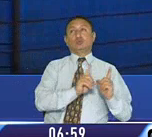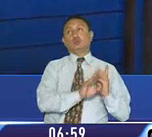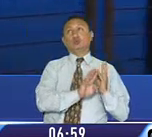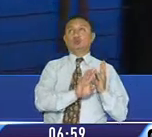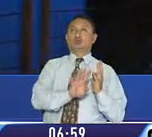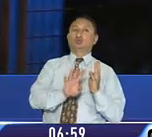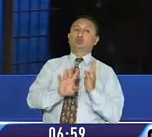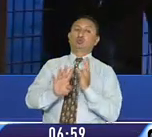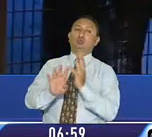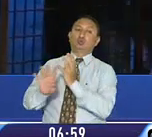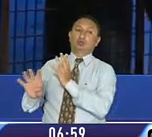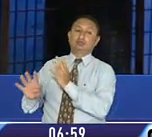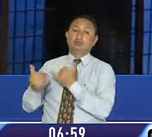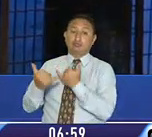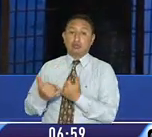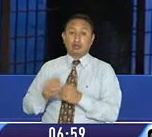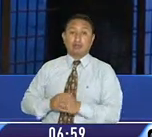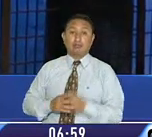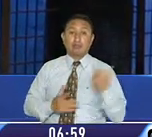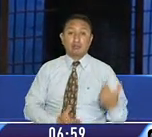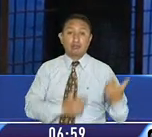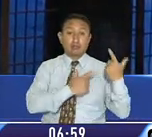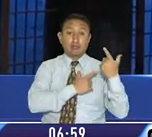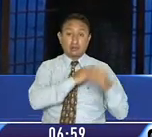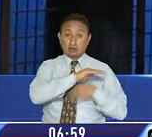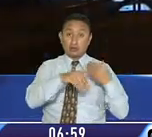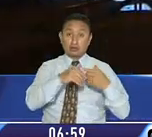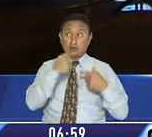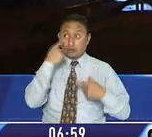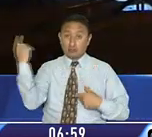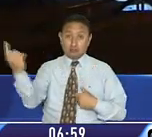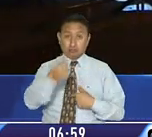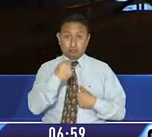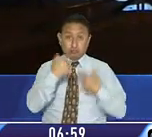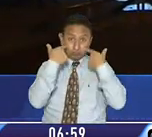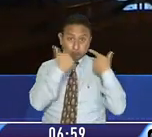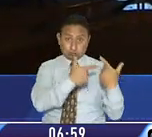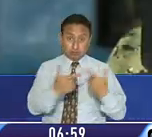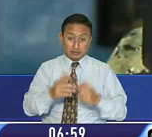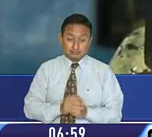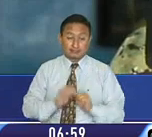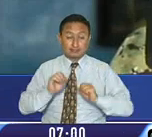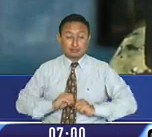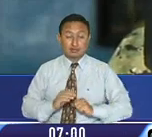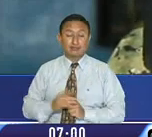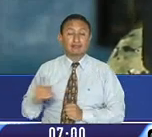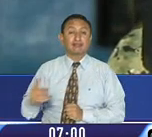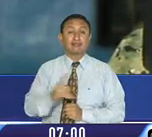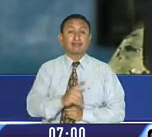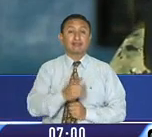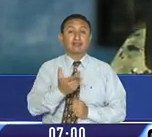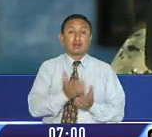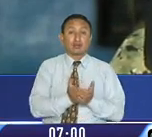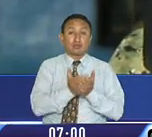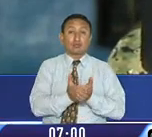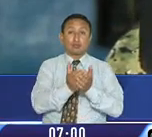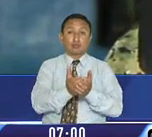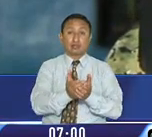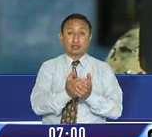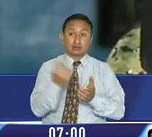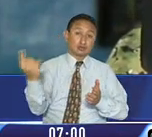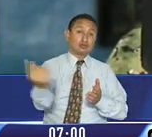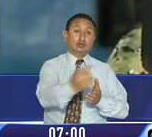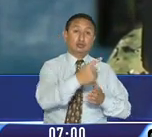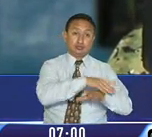Fuerzas Armadas se encuentra en todo el perímetro del Centro de Rehabilitación Social, inclusive se encuentra en lanchas patrullando lo que